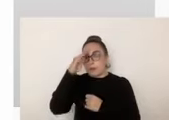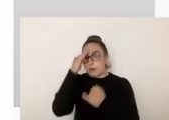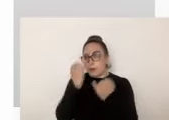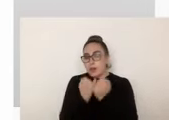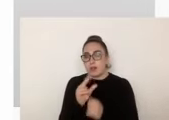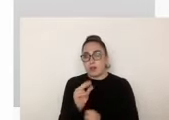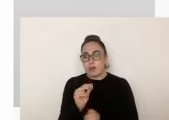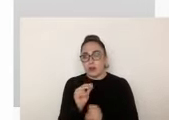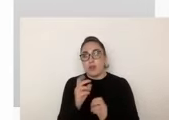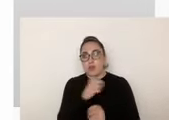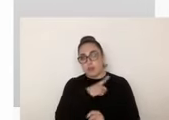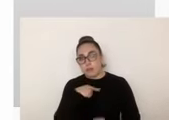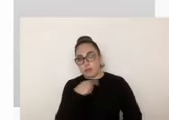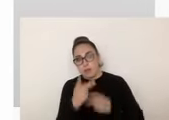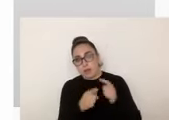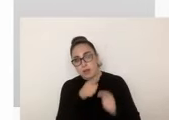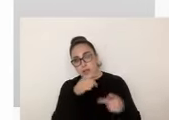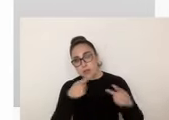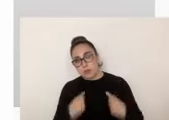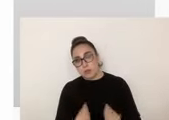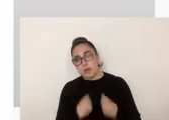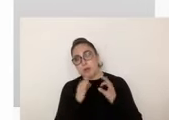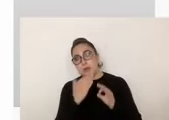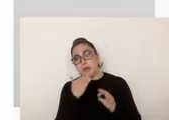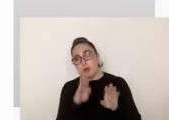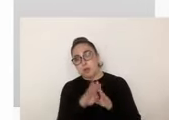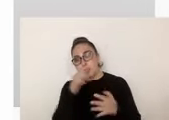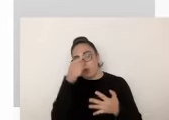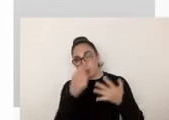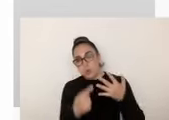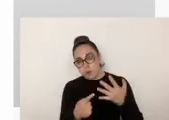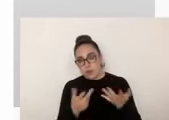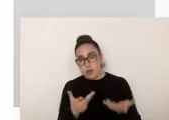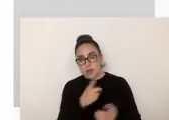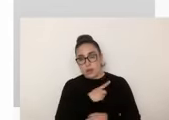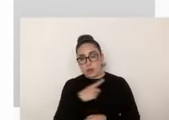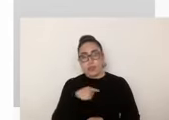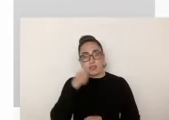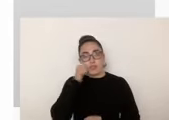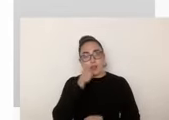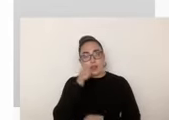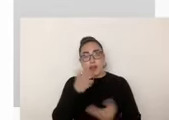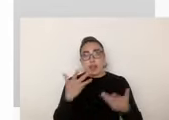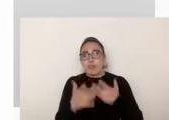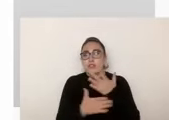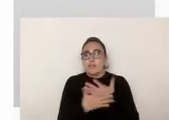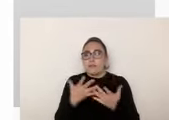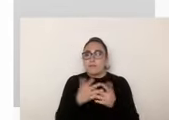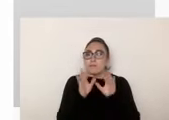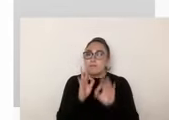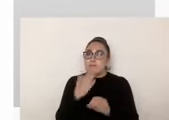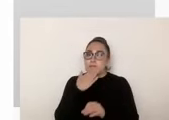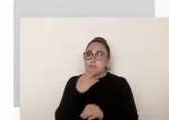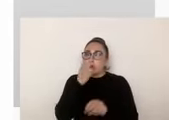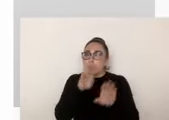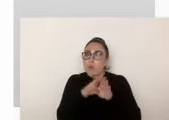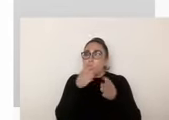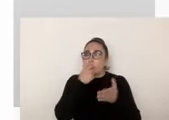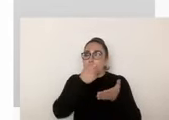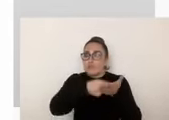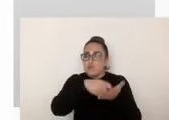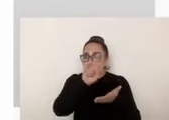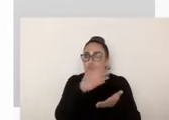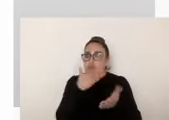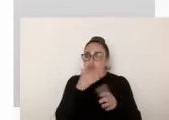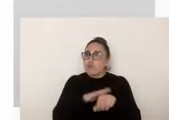gente por su bienestar. Pero la esencia de la ética es sentar criterios sobre lo bueno, sobre lo correcto y lo incorrecto, y eso por supuesto que es metafísico. En